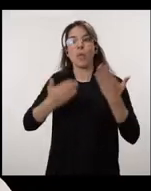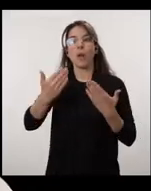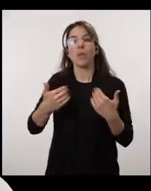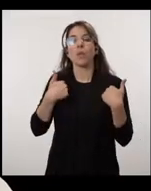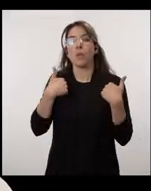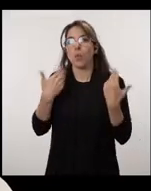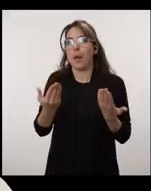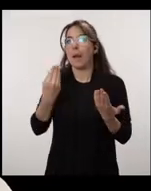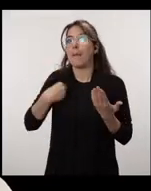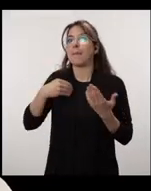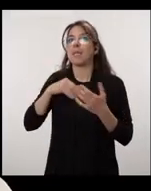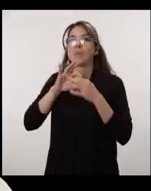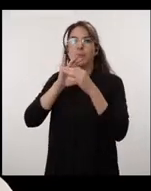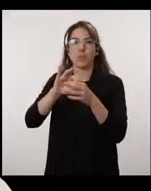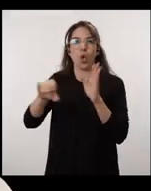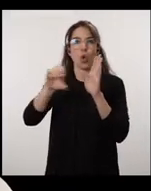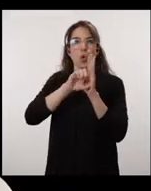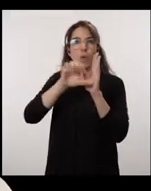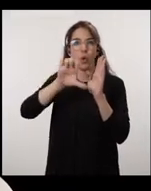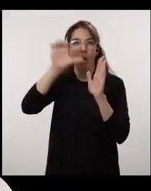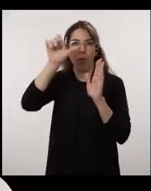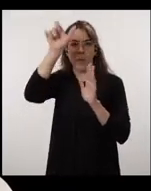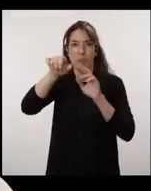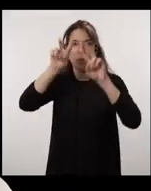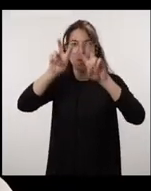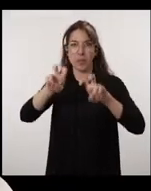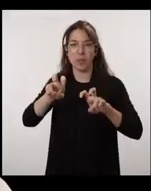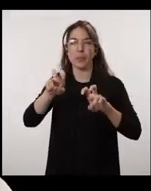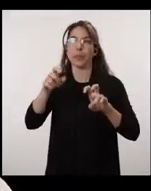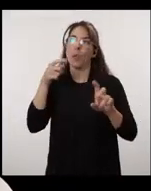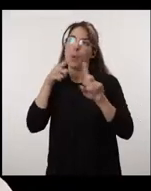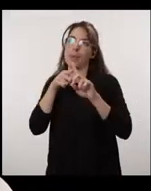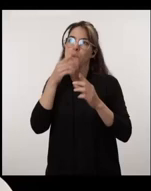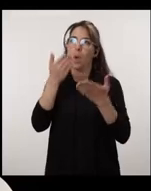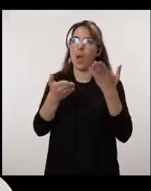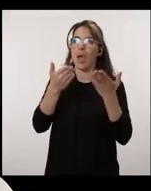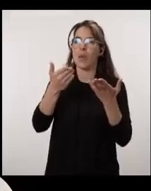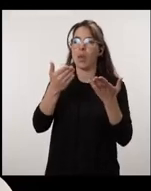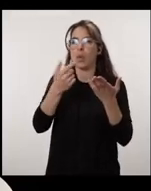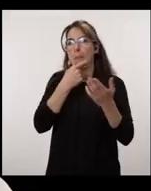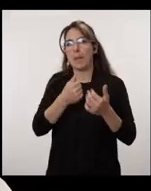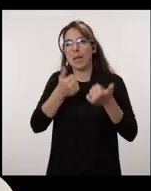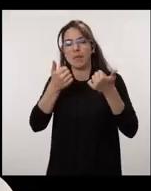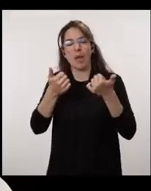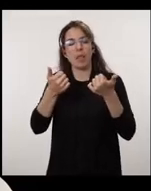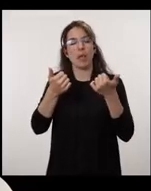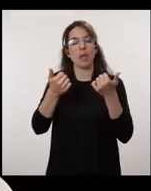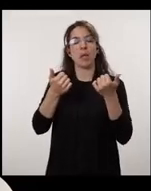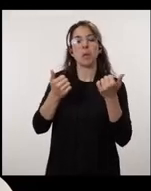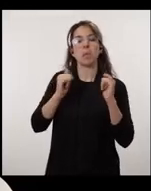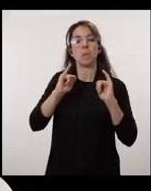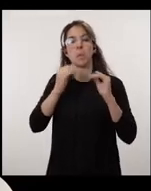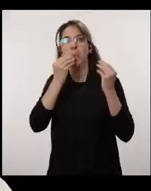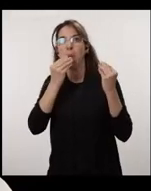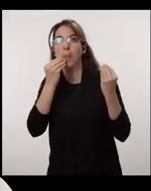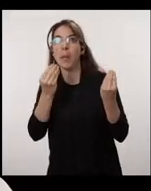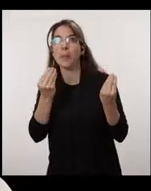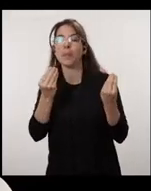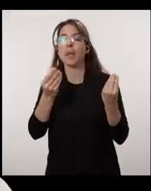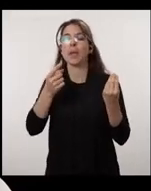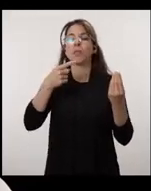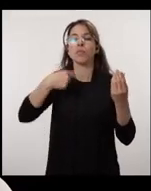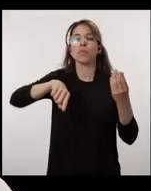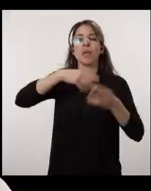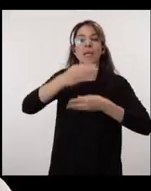y por hacer la evaluación un poquito sencilla y dinámica para los investigadores que la tienen que realizar lo que hemos hecho es agrupar esas